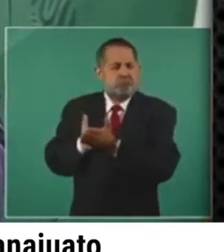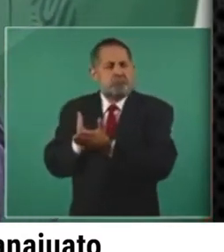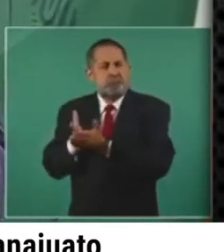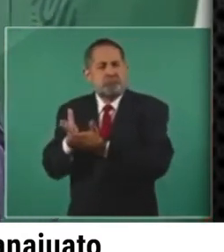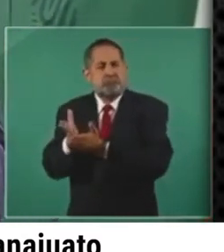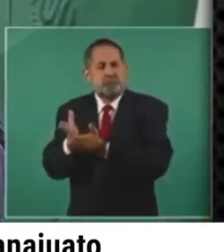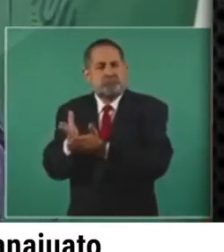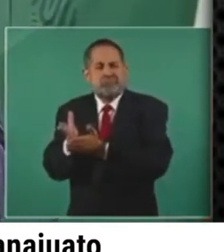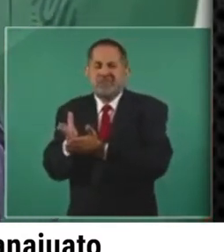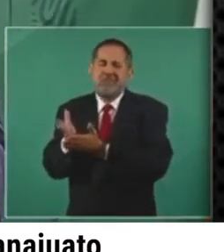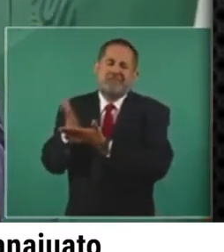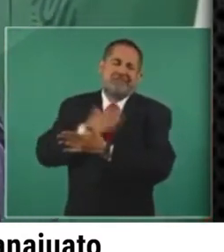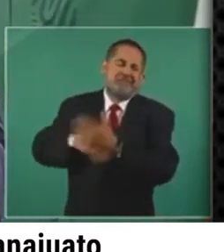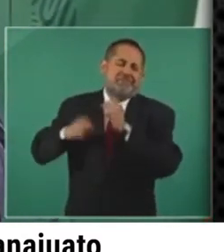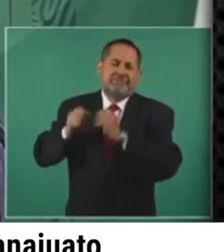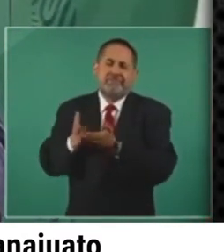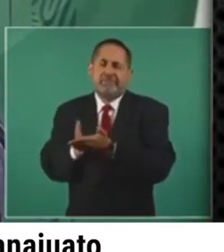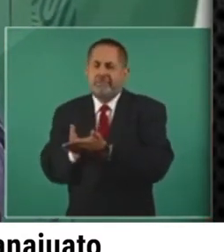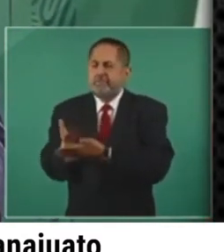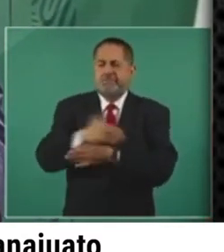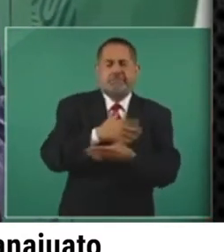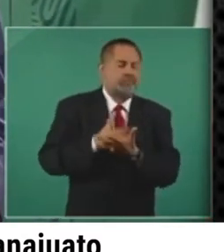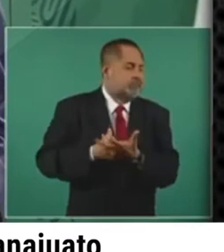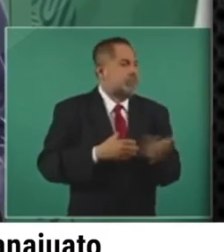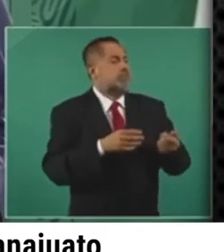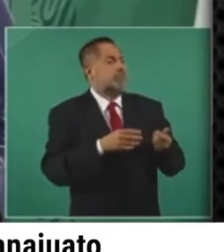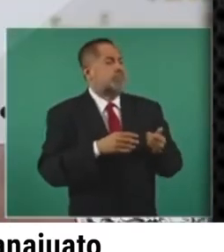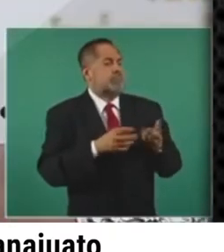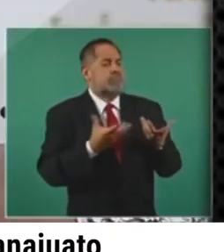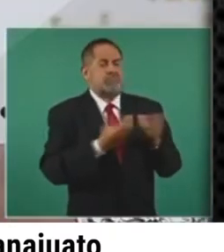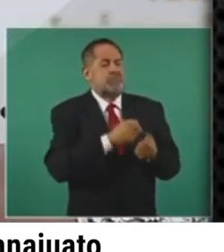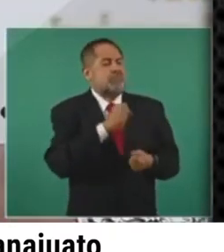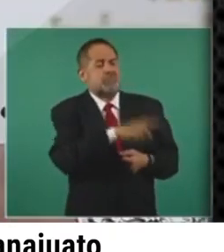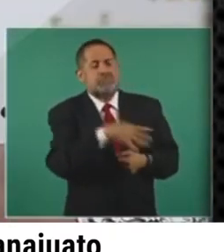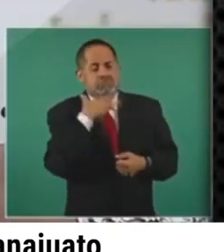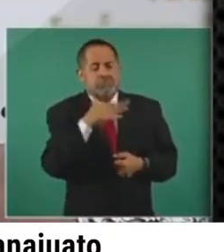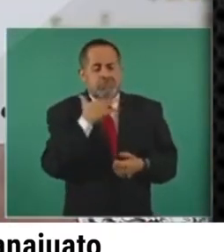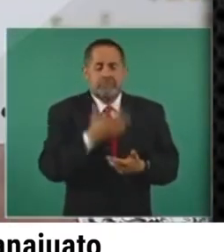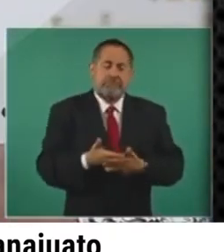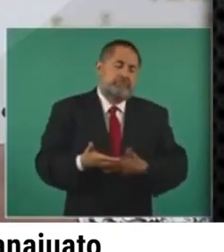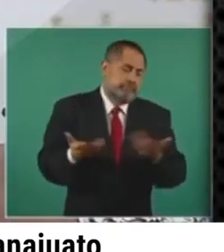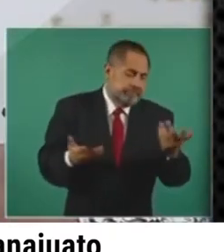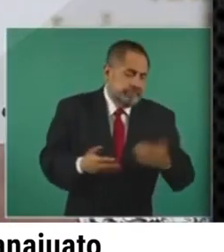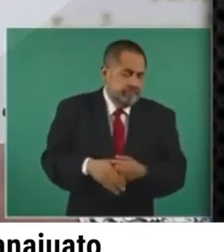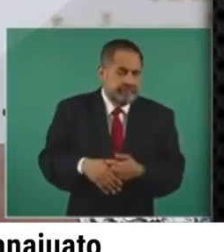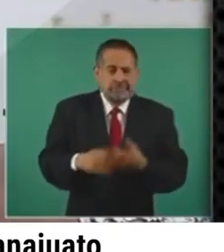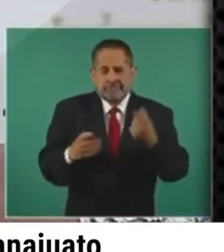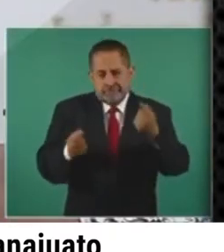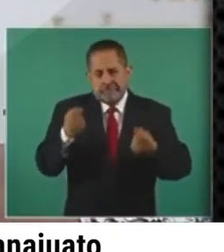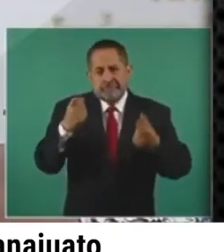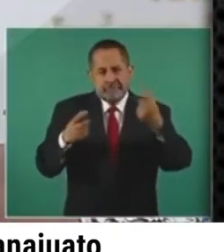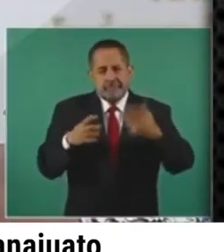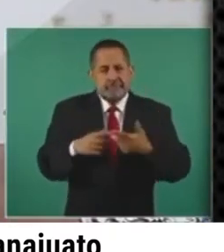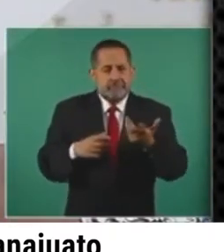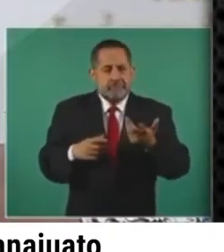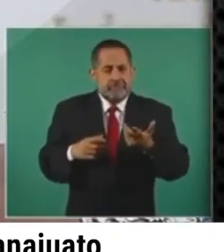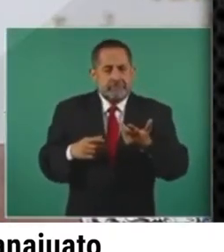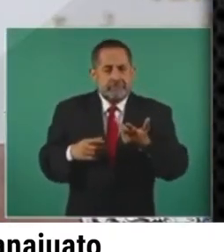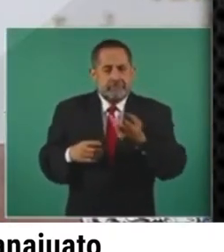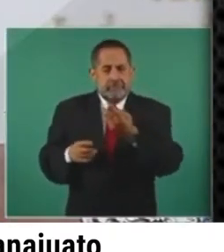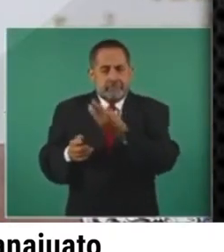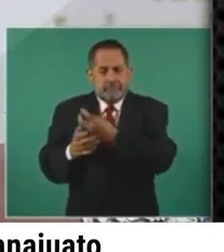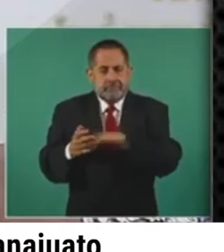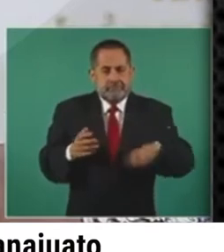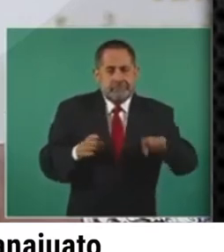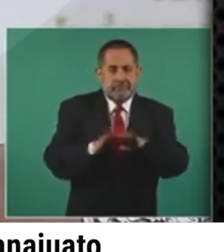en el poder. Sin embargo, este fue el punto de partida para que el presidente hiciera una dura crítica al gobierno de Guanajuato, al que llamó hipócrita